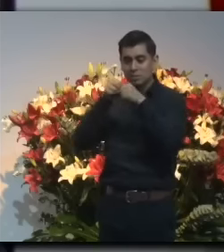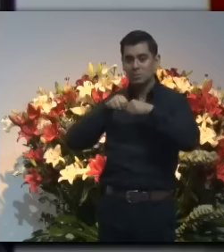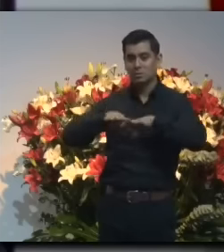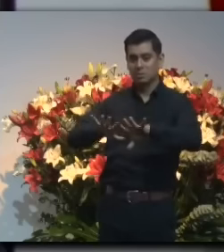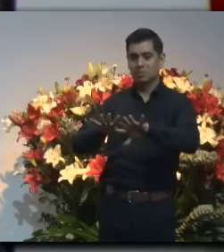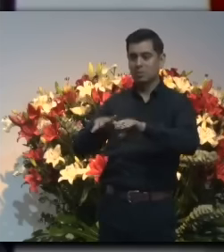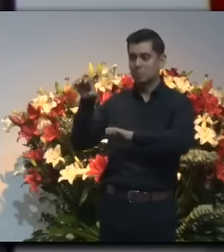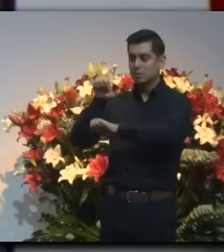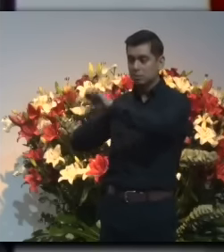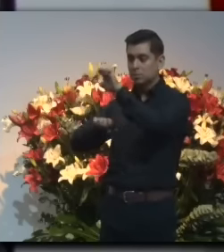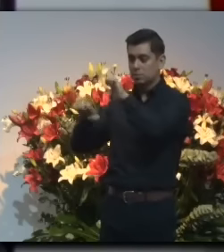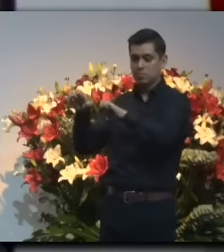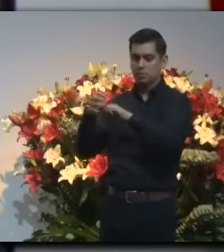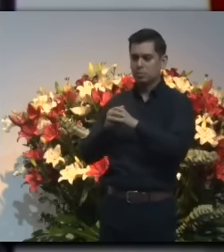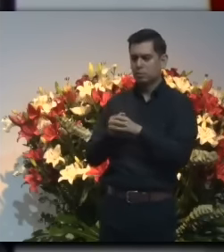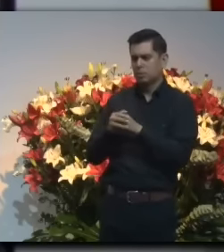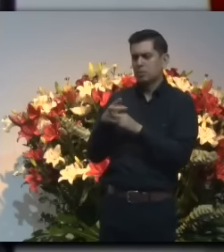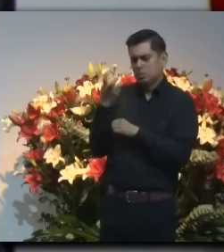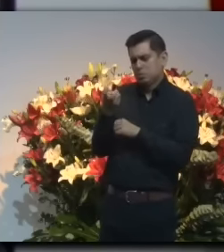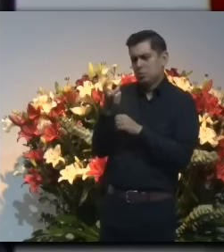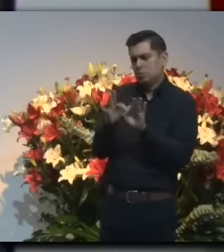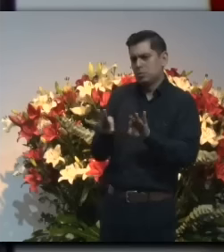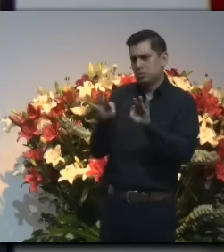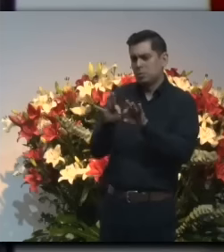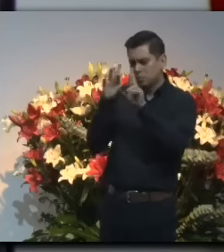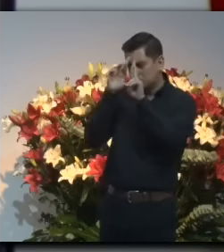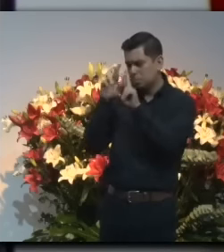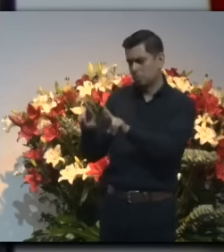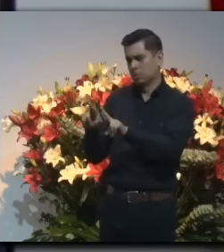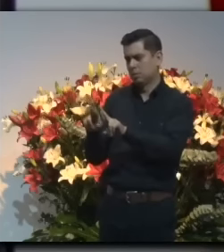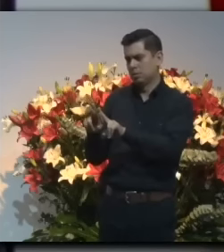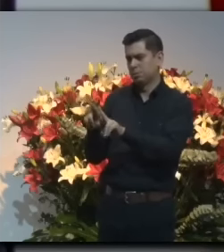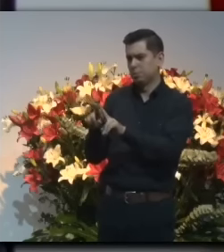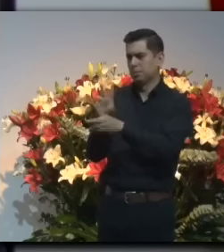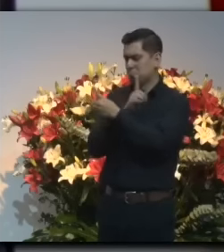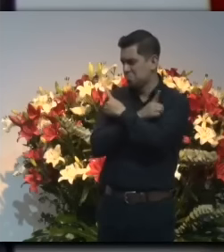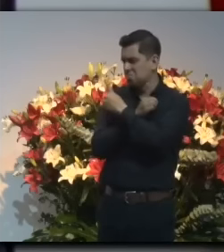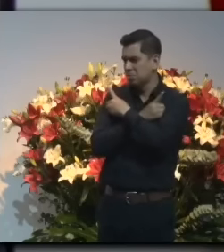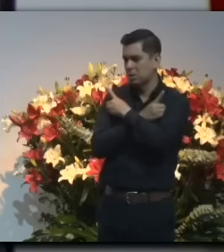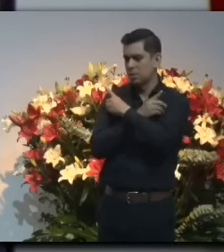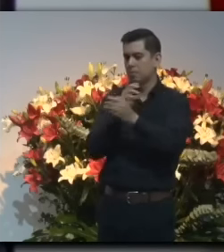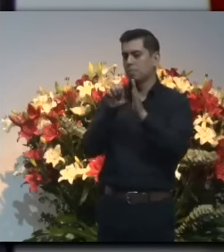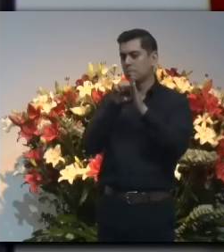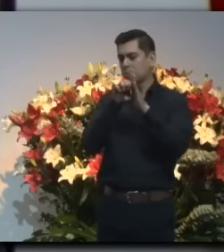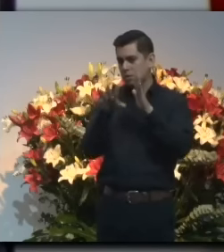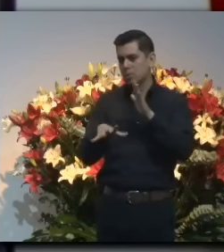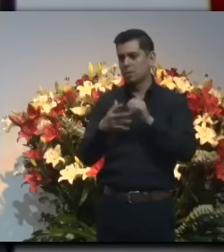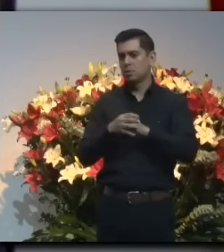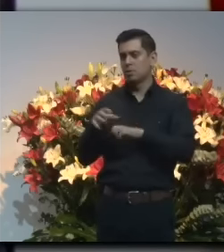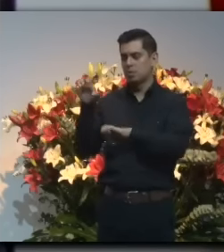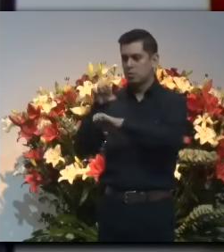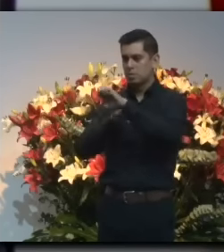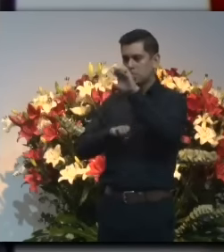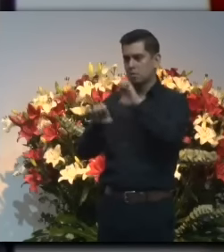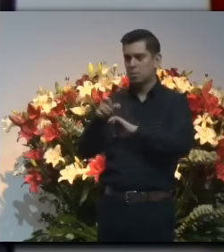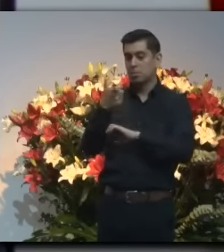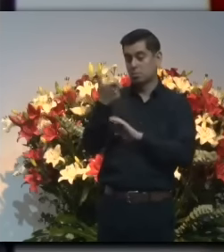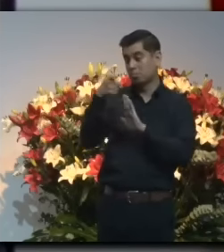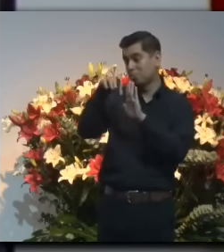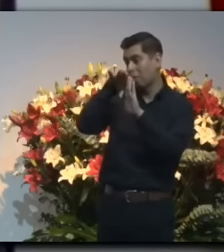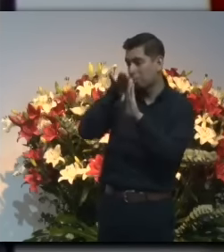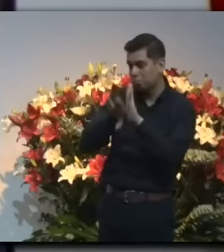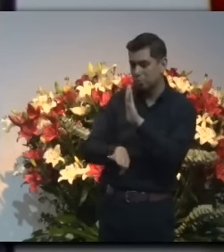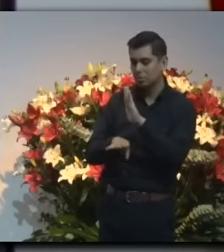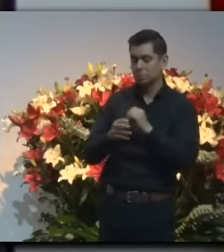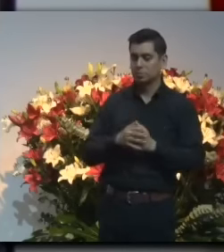con dignidad. Yo sé que estos recortes económicos en muchas ocasiones les ha ido muy mal a los a las personas